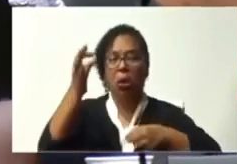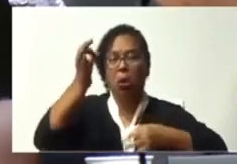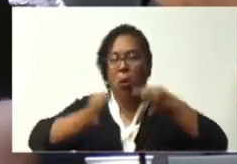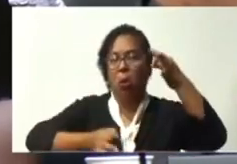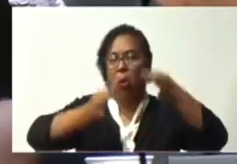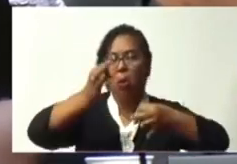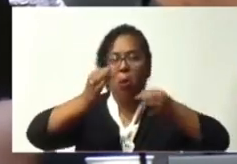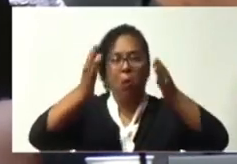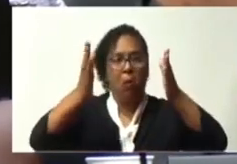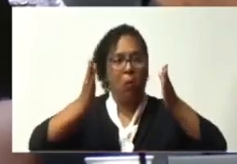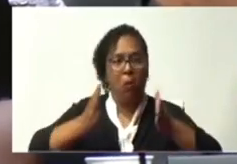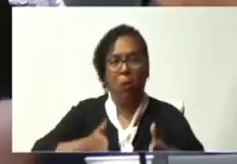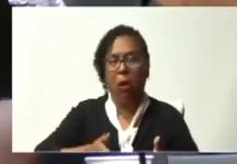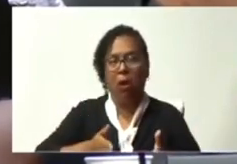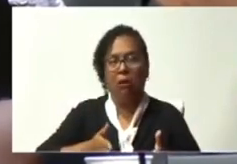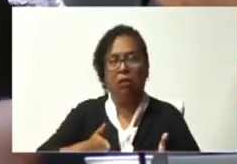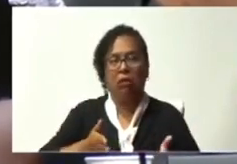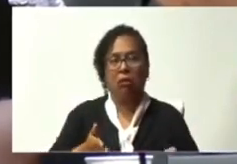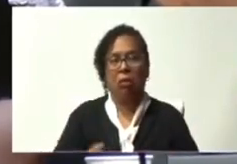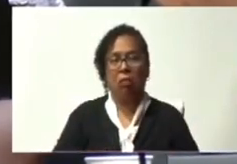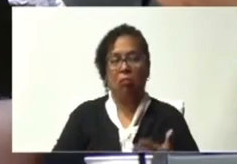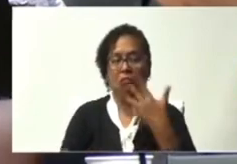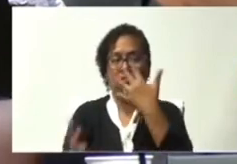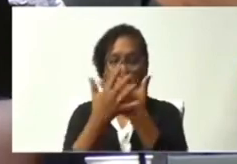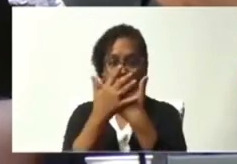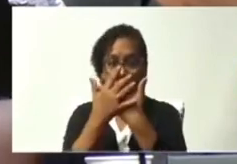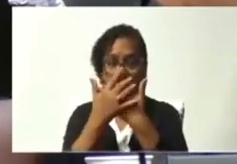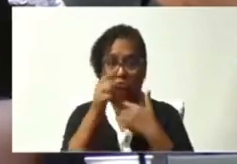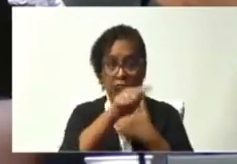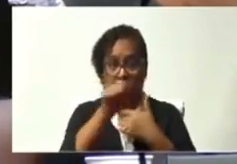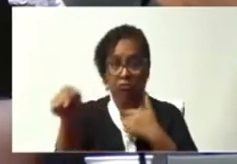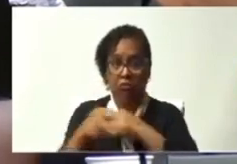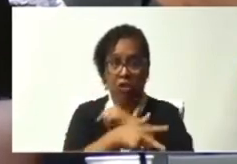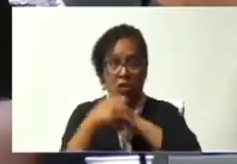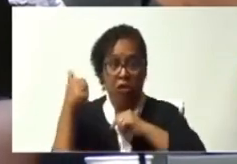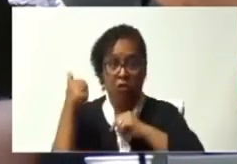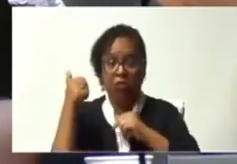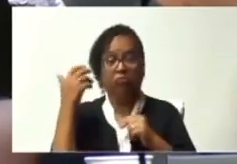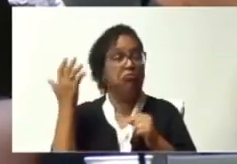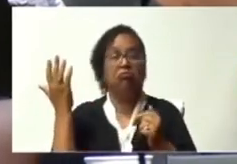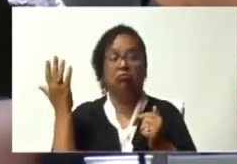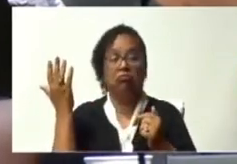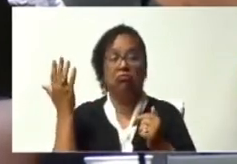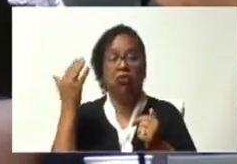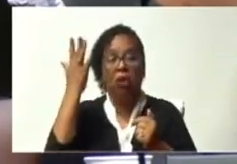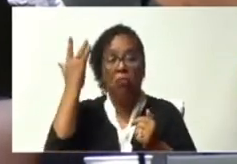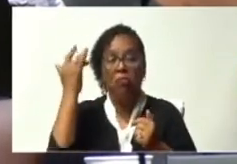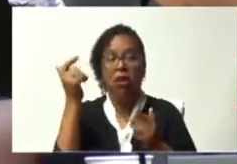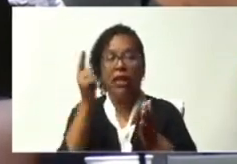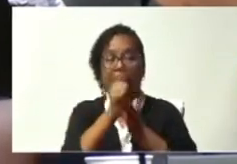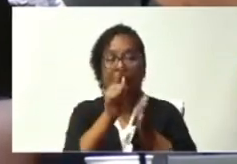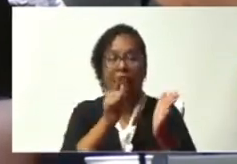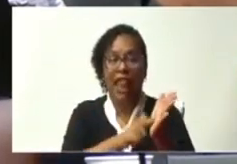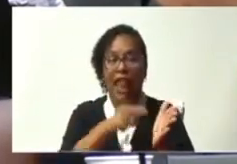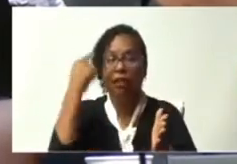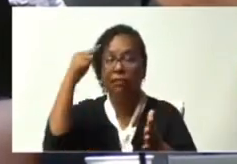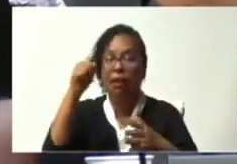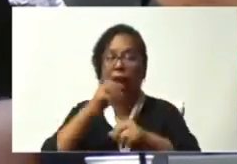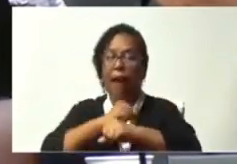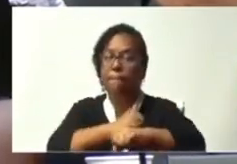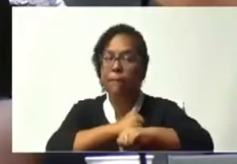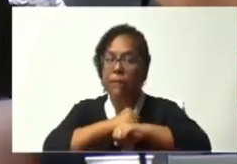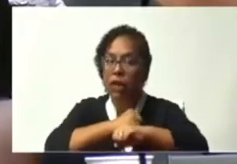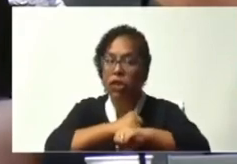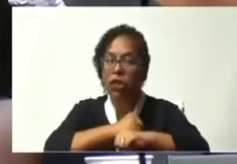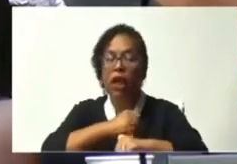fiscales tienen que soltar a los ladrones de este de este de este elemento porque no tenían una ley que lo protegiera y que le diera